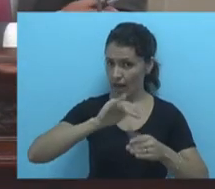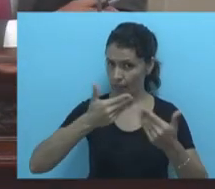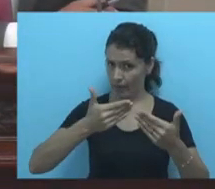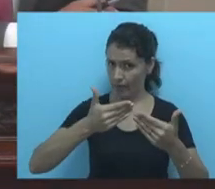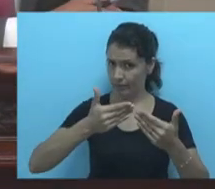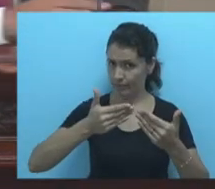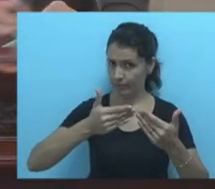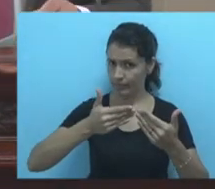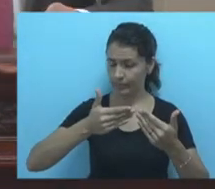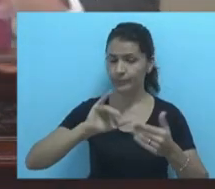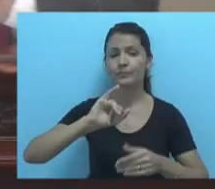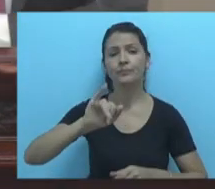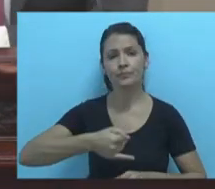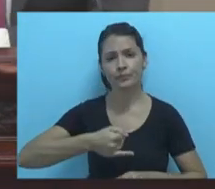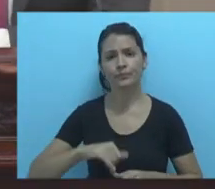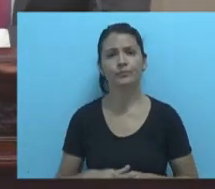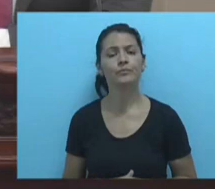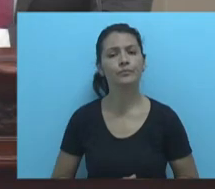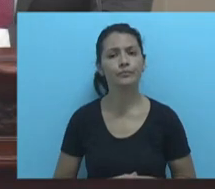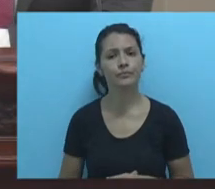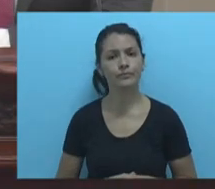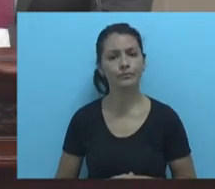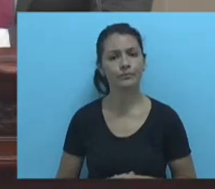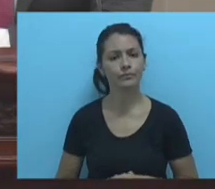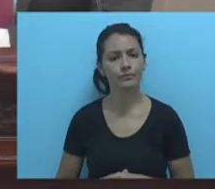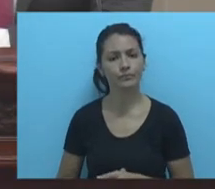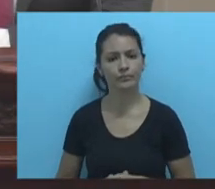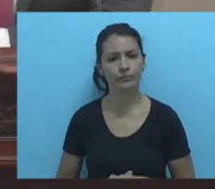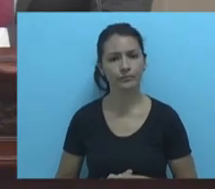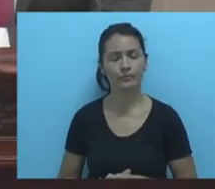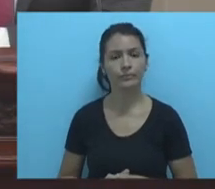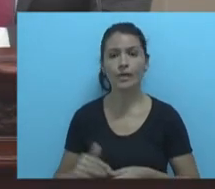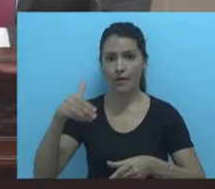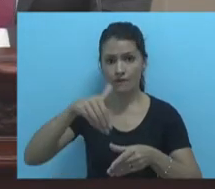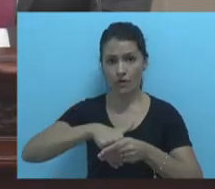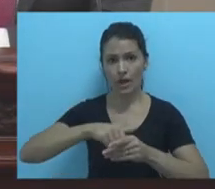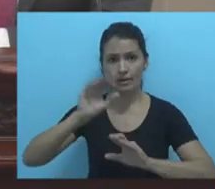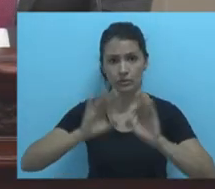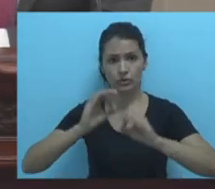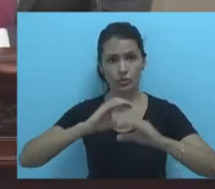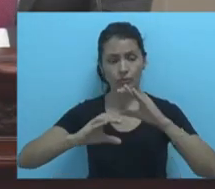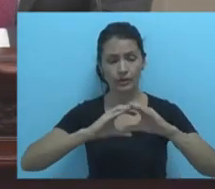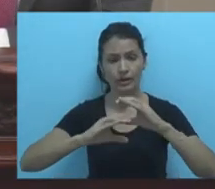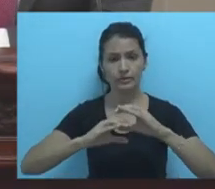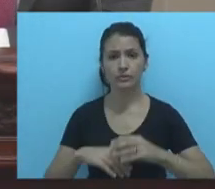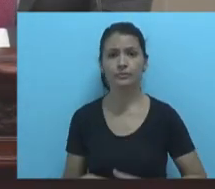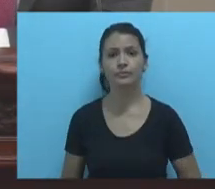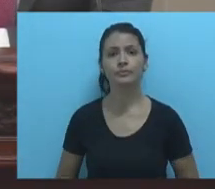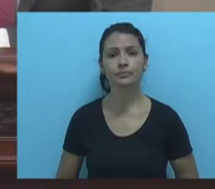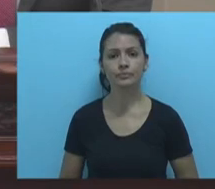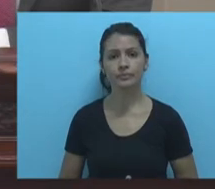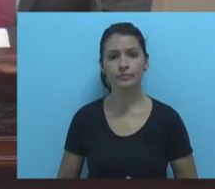votación resulta aprobado. A consideración, el proyecto de comunicación